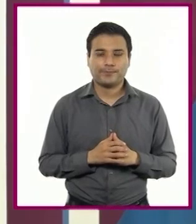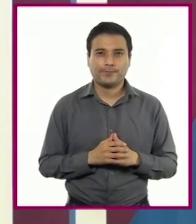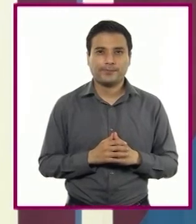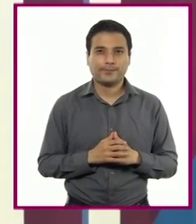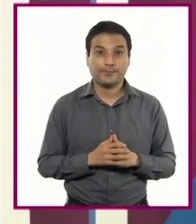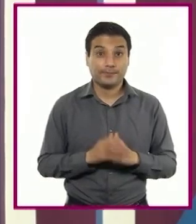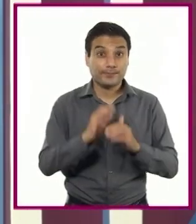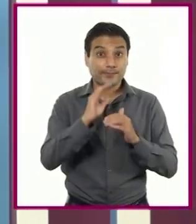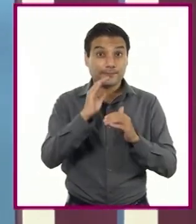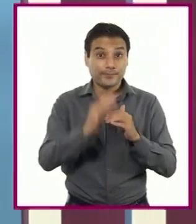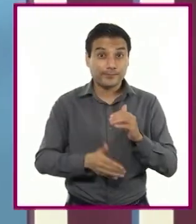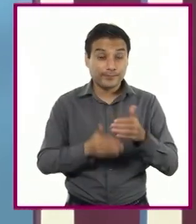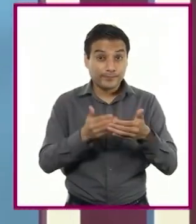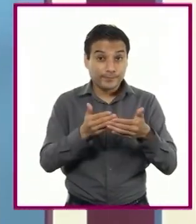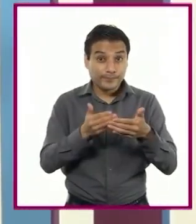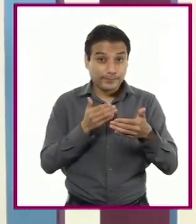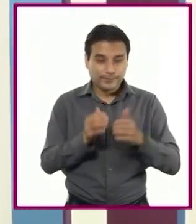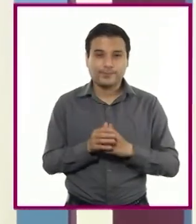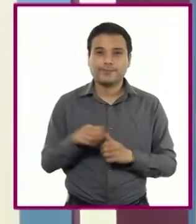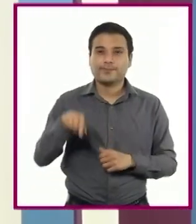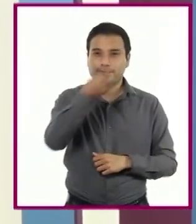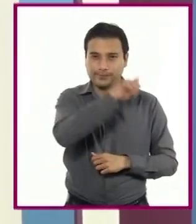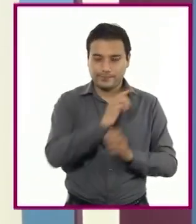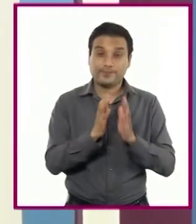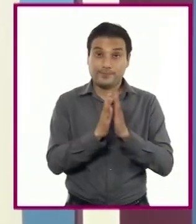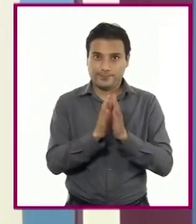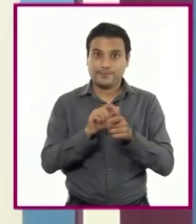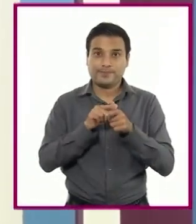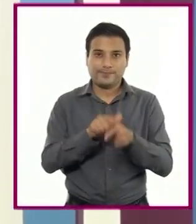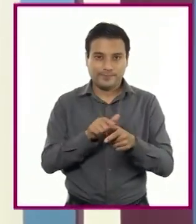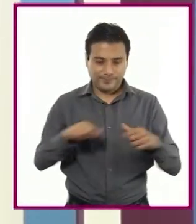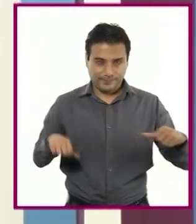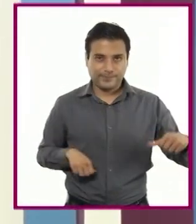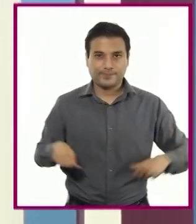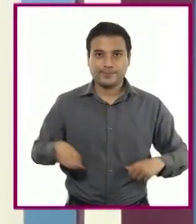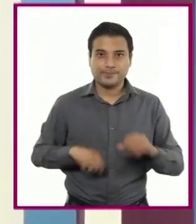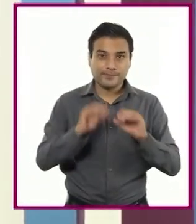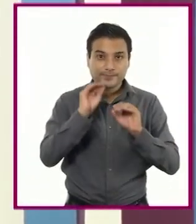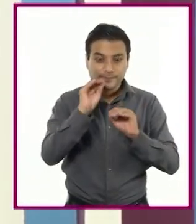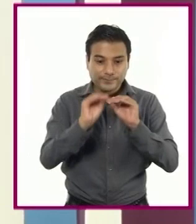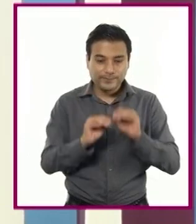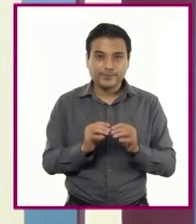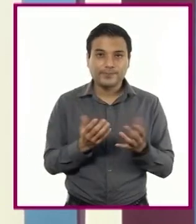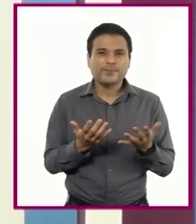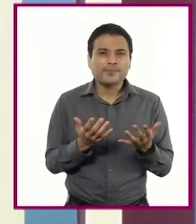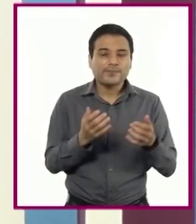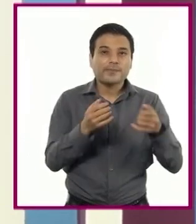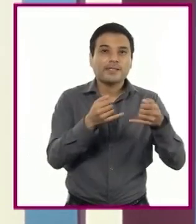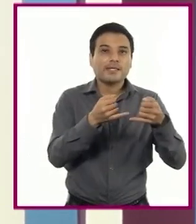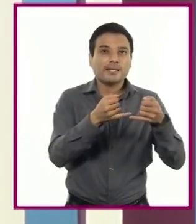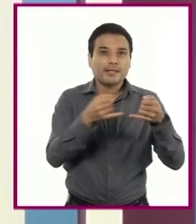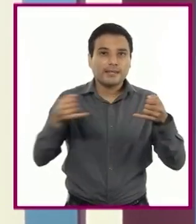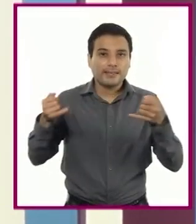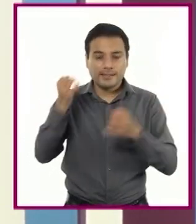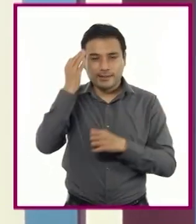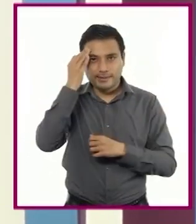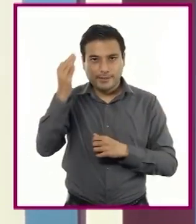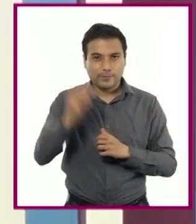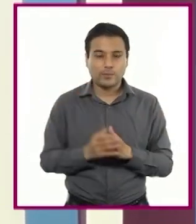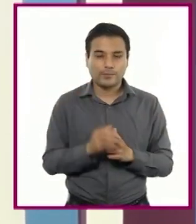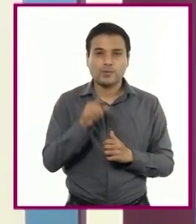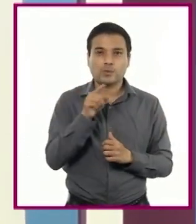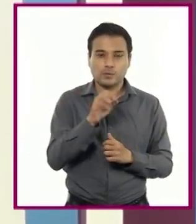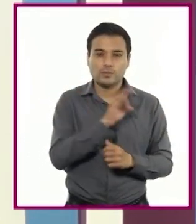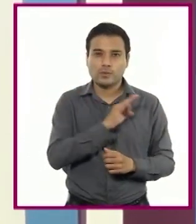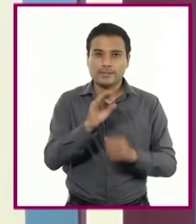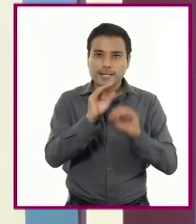Antes de concluir, los invito a continuar con el reto de la semana, la línea del tiempo, la cual podrán completar